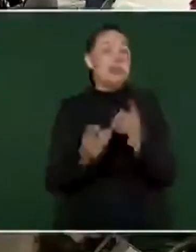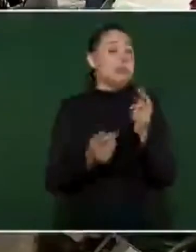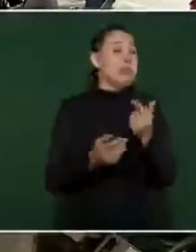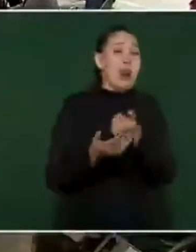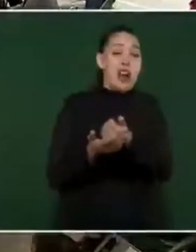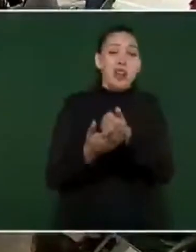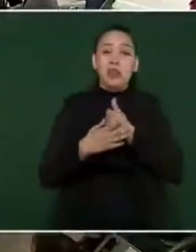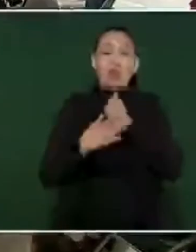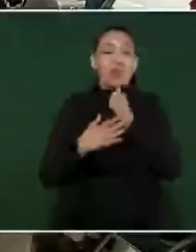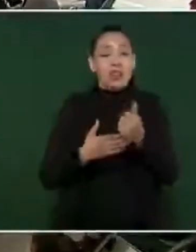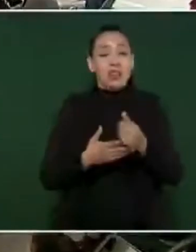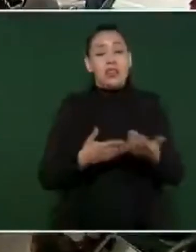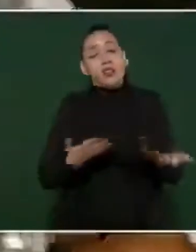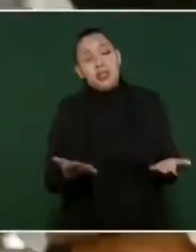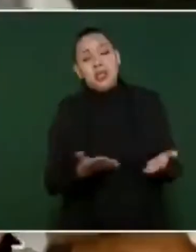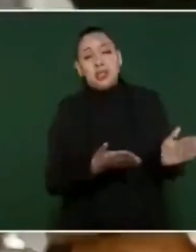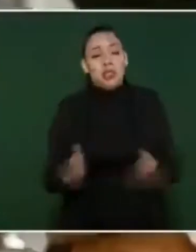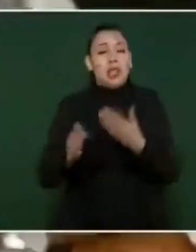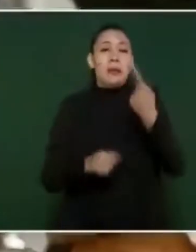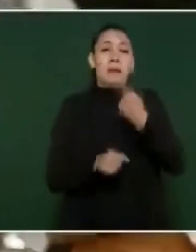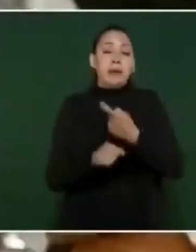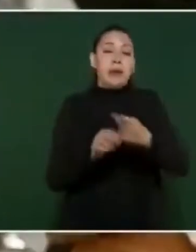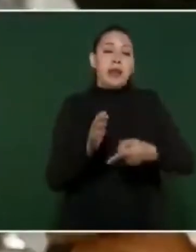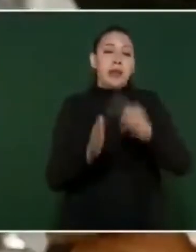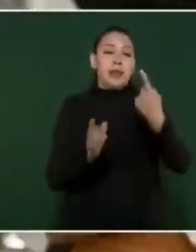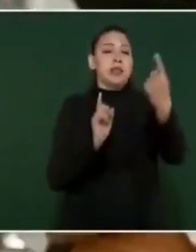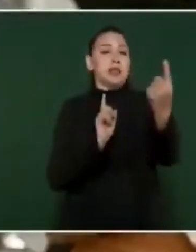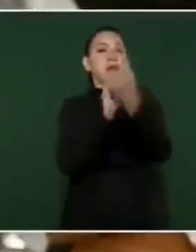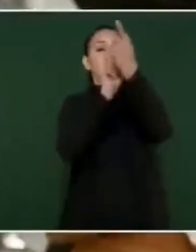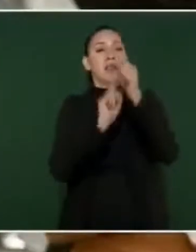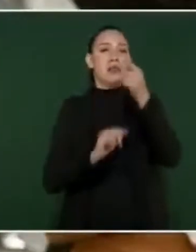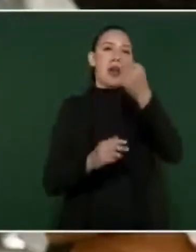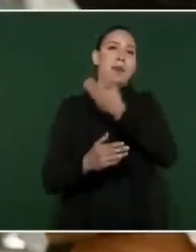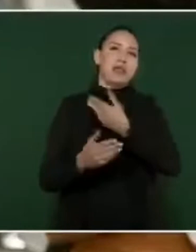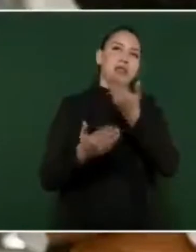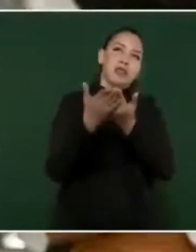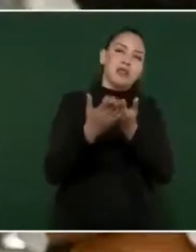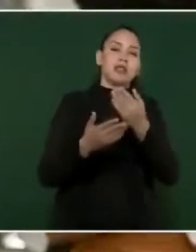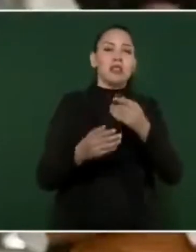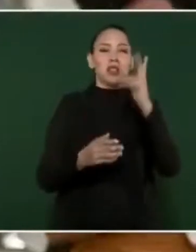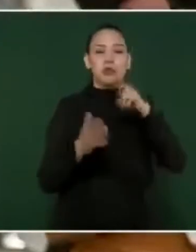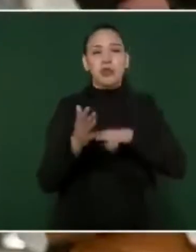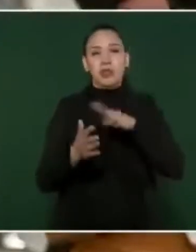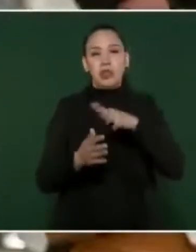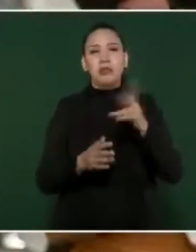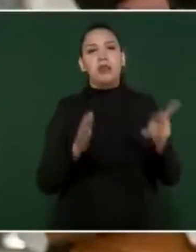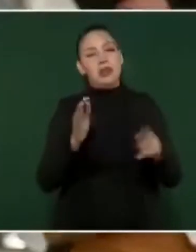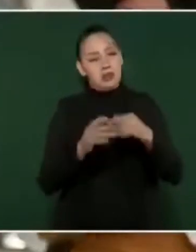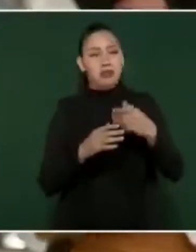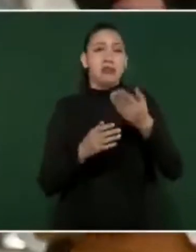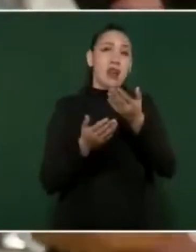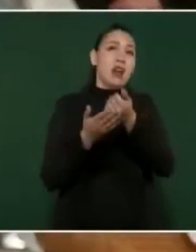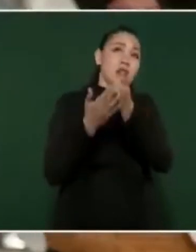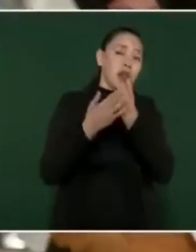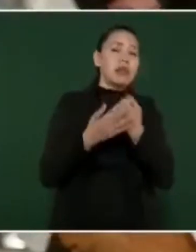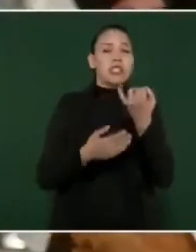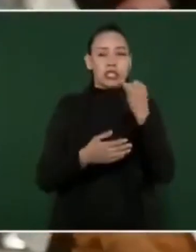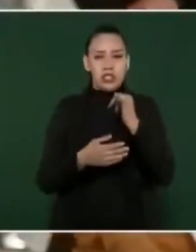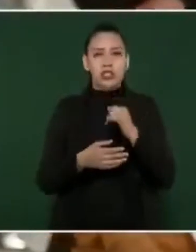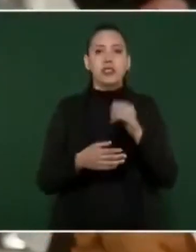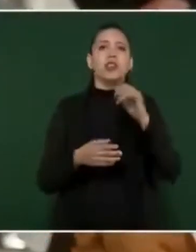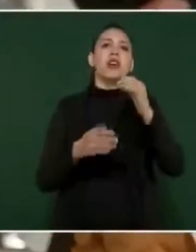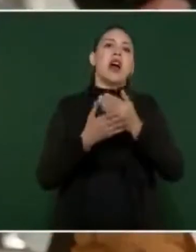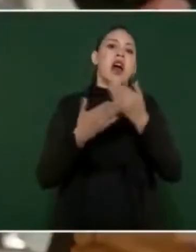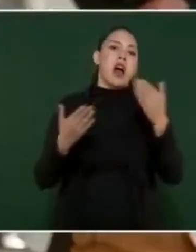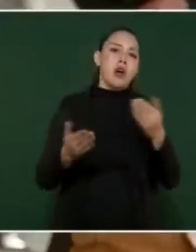me dijo en varias ocasiones después, posteriores a esa, que no estaba solo, y pues así ha sido. Aunque desgraciadamente el asesinato de mi padre quedó en medio de una